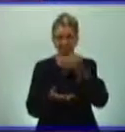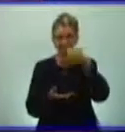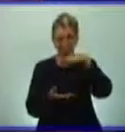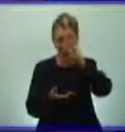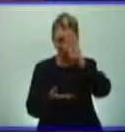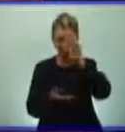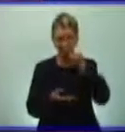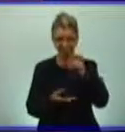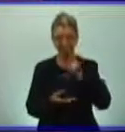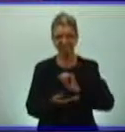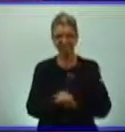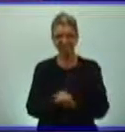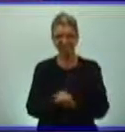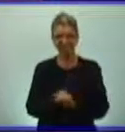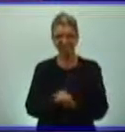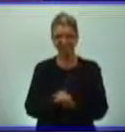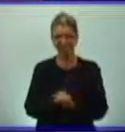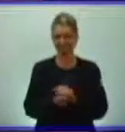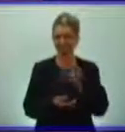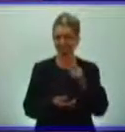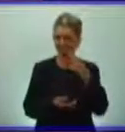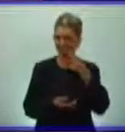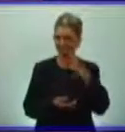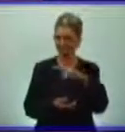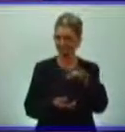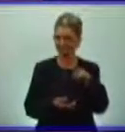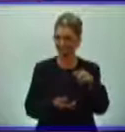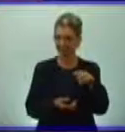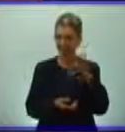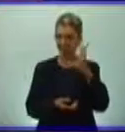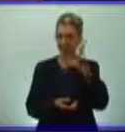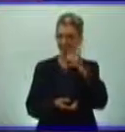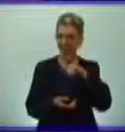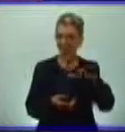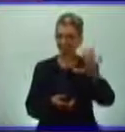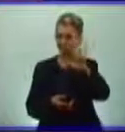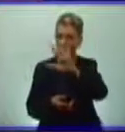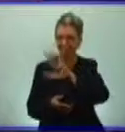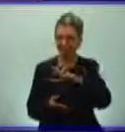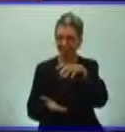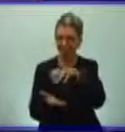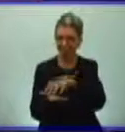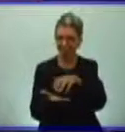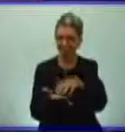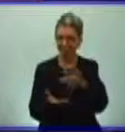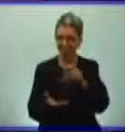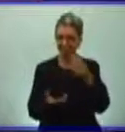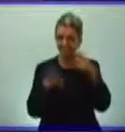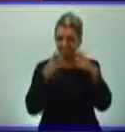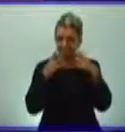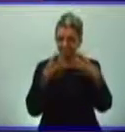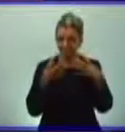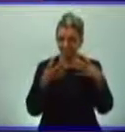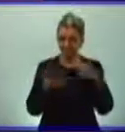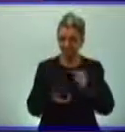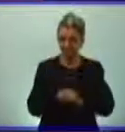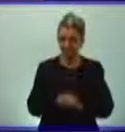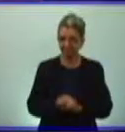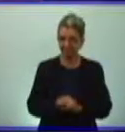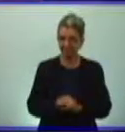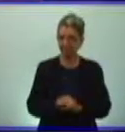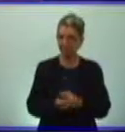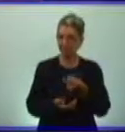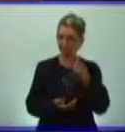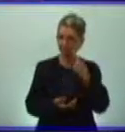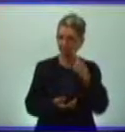Cuba. En ella observamos bellos paisajes y lugares muy importantes, como es el caso de la